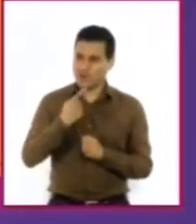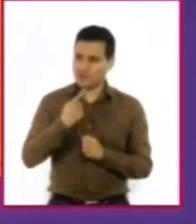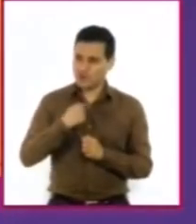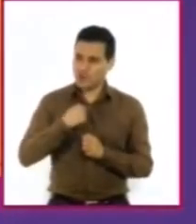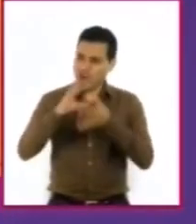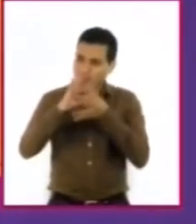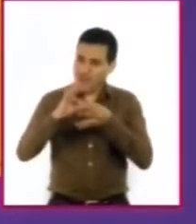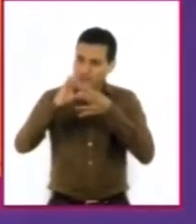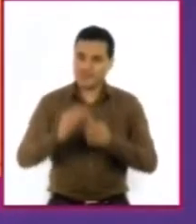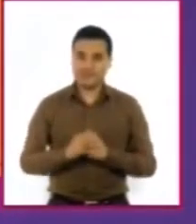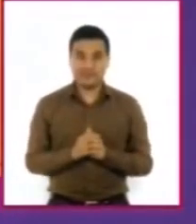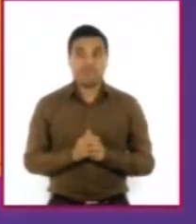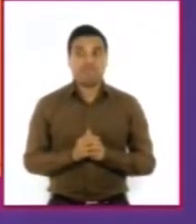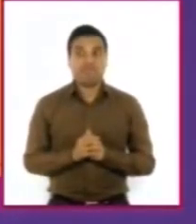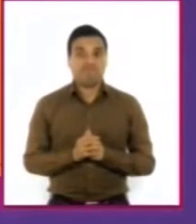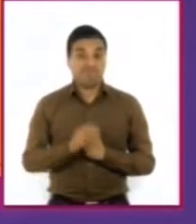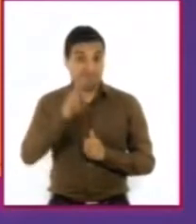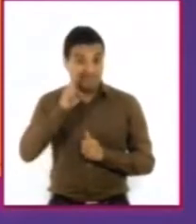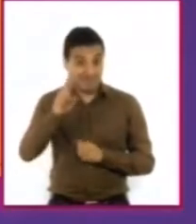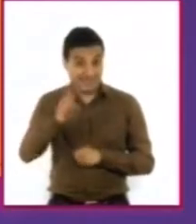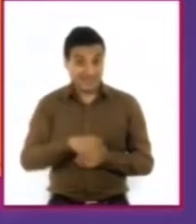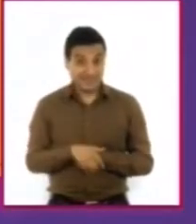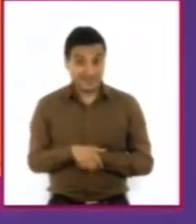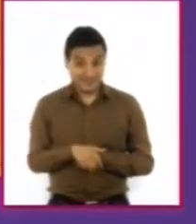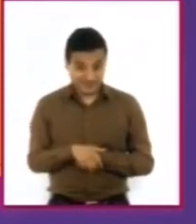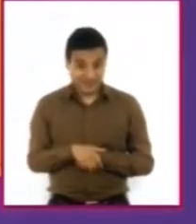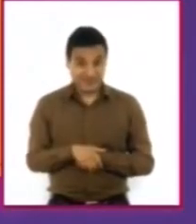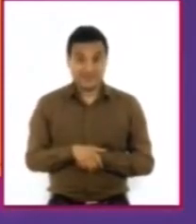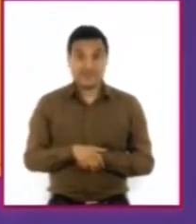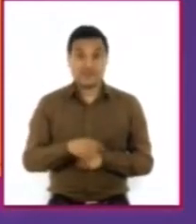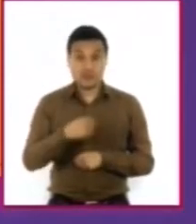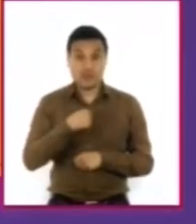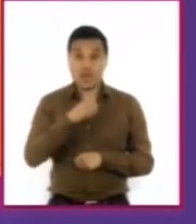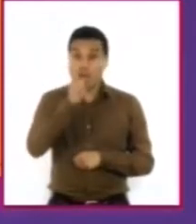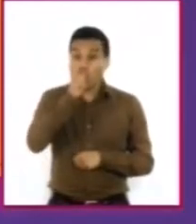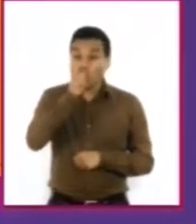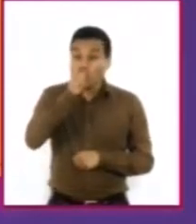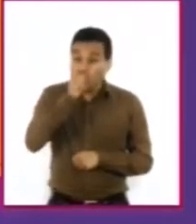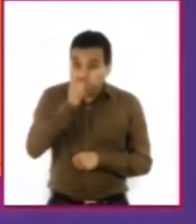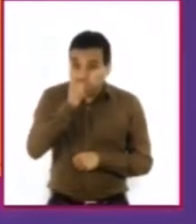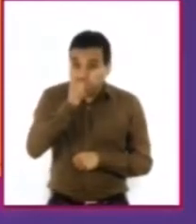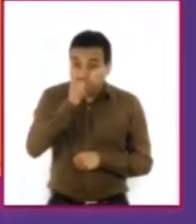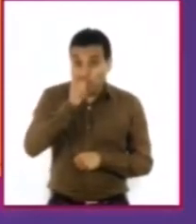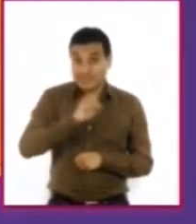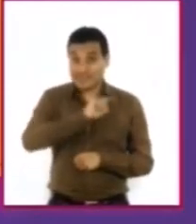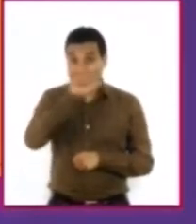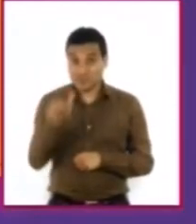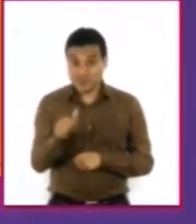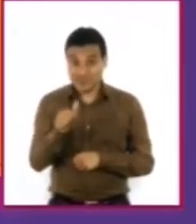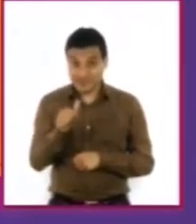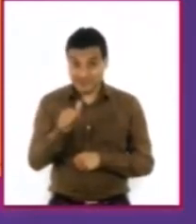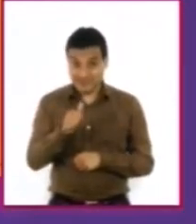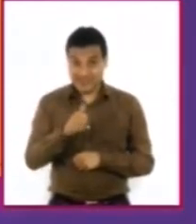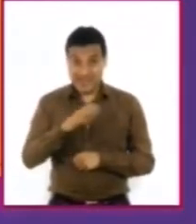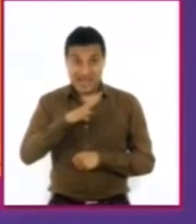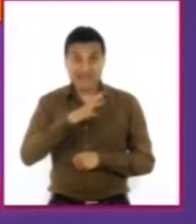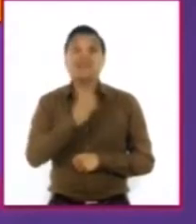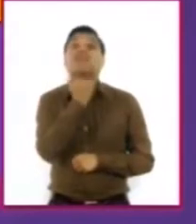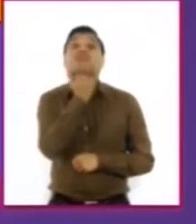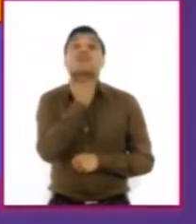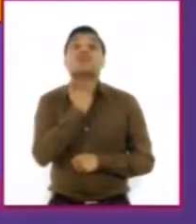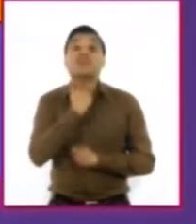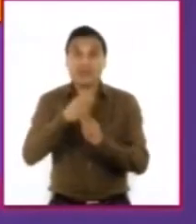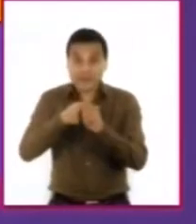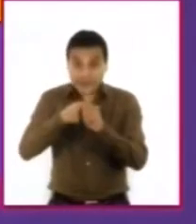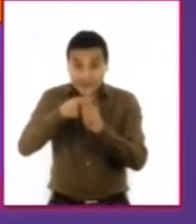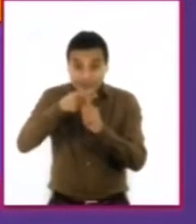todo. Bueno, ya vimos que el alcoholímetro de Michelle no deja que el vehículo arranque si el conductor bebió y de esta manera lo pone a salvo. Me despido